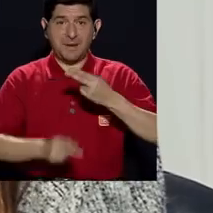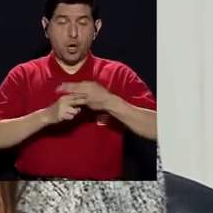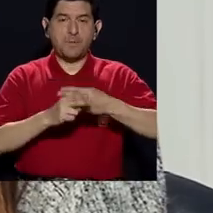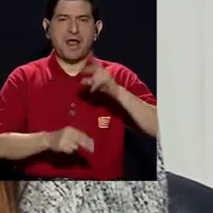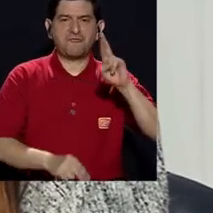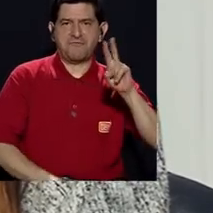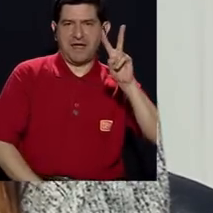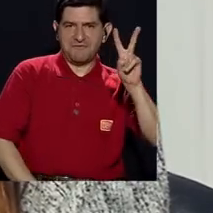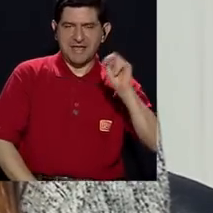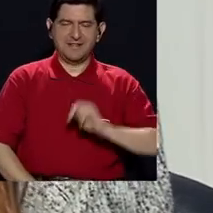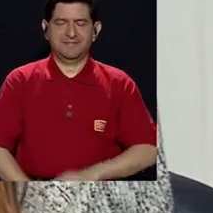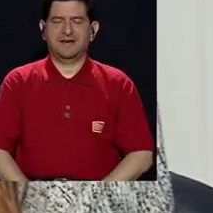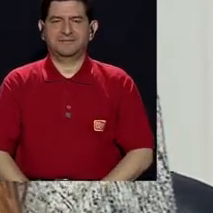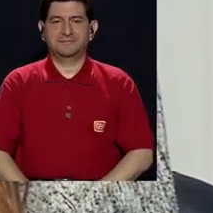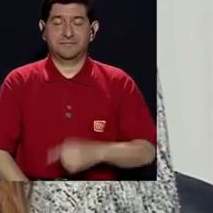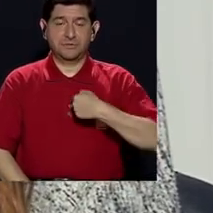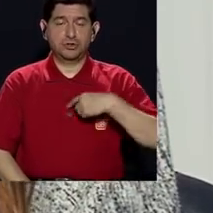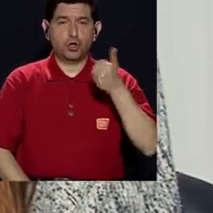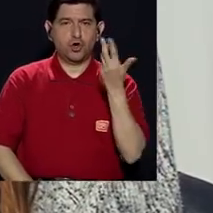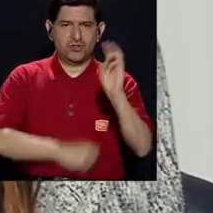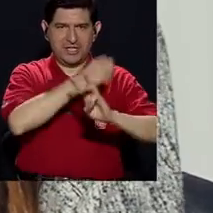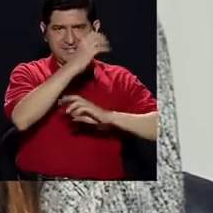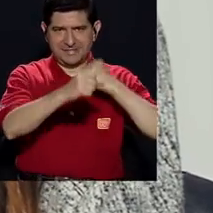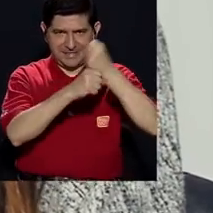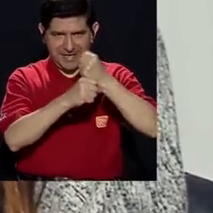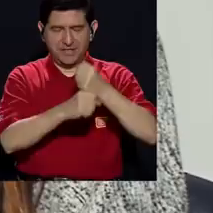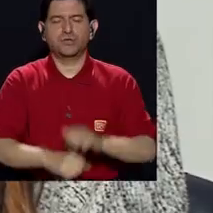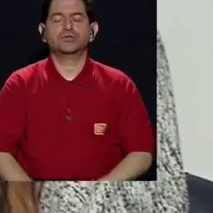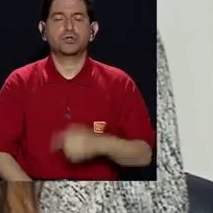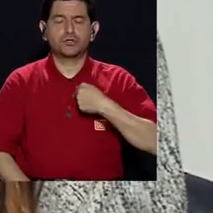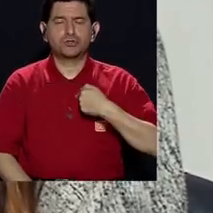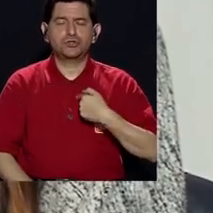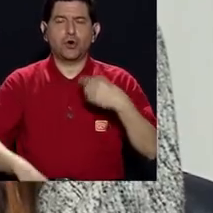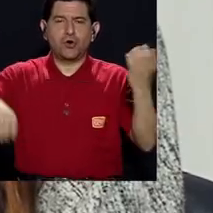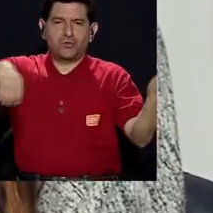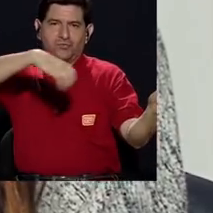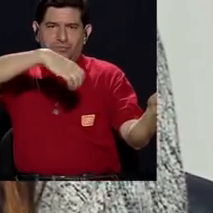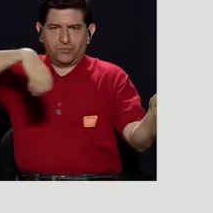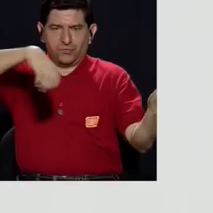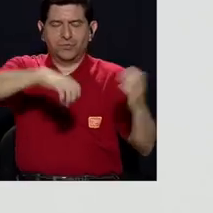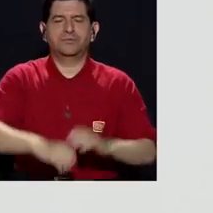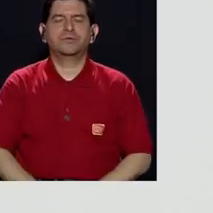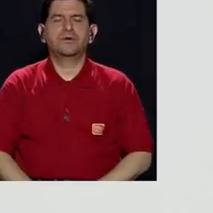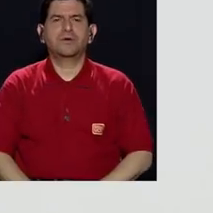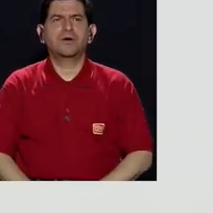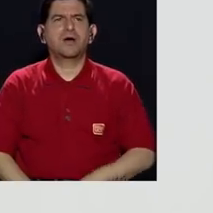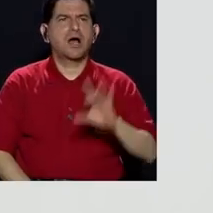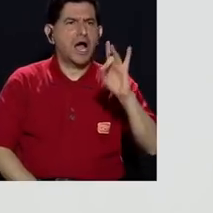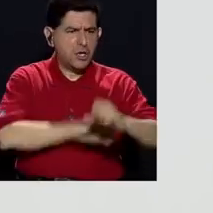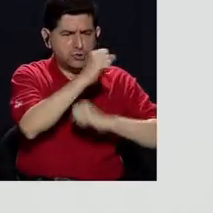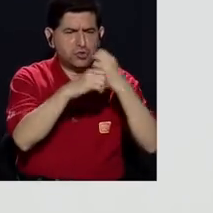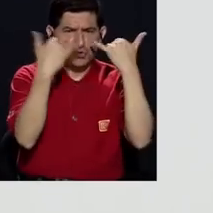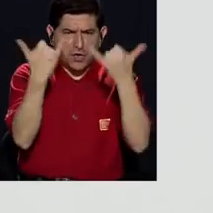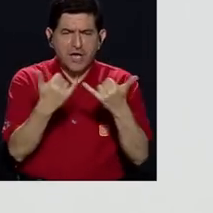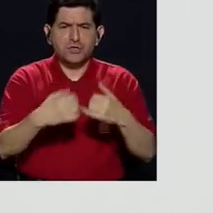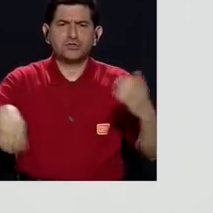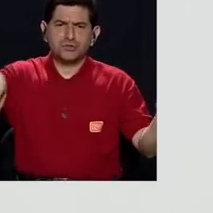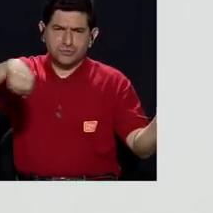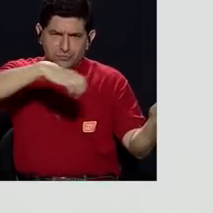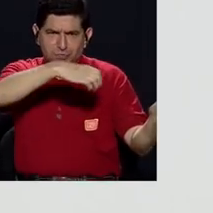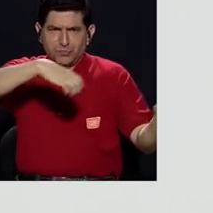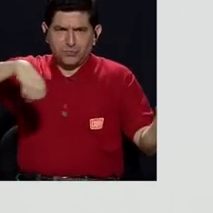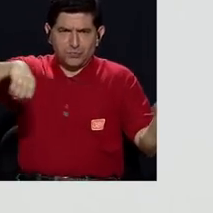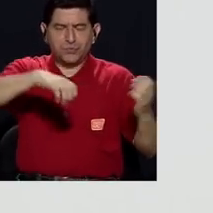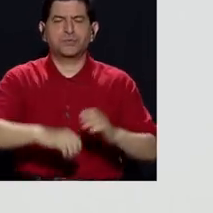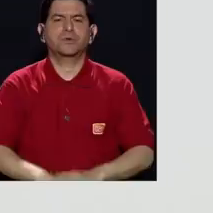mi nombre es bbk villalta tengo 16 años yo toco el violín desde los 8 años estoy tocando el